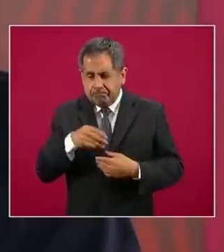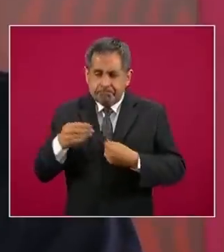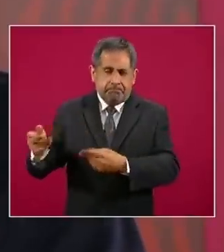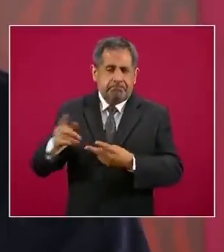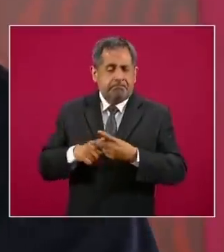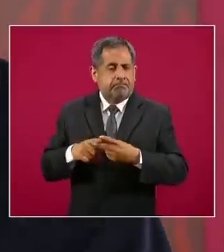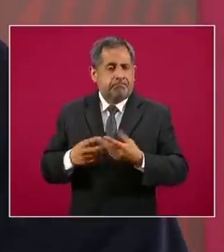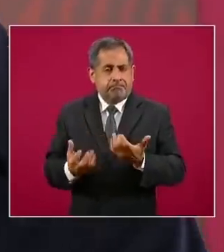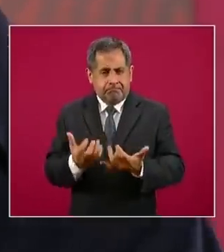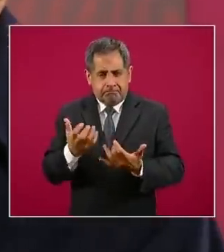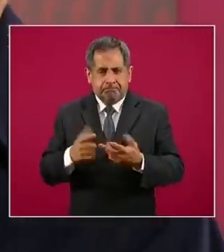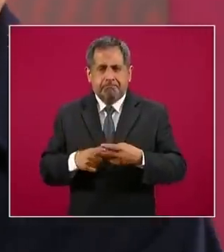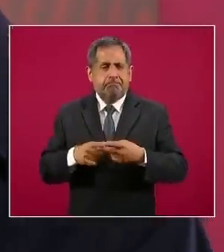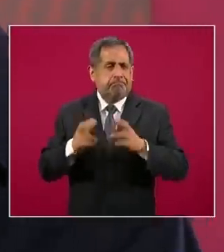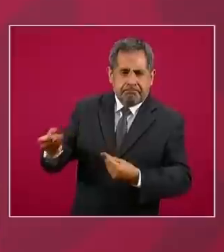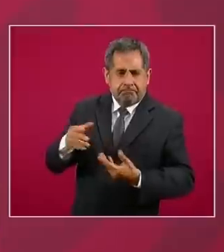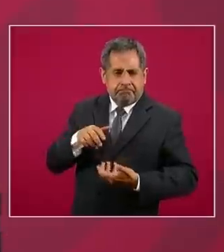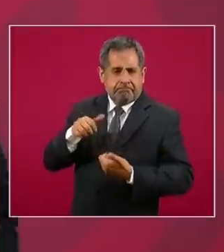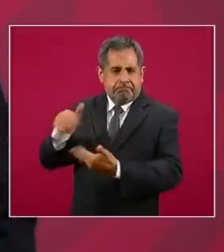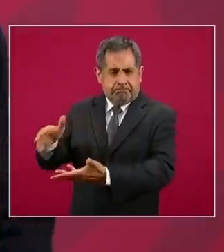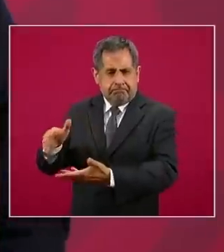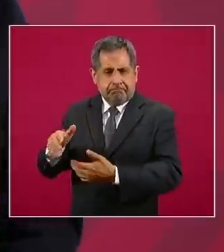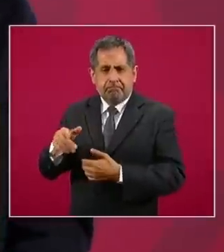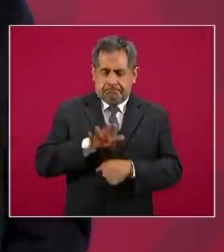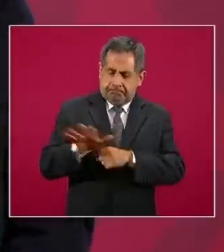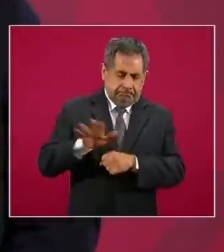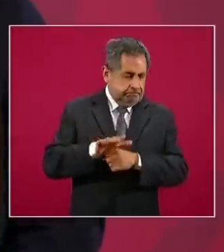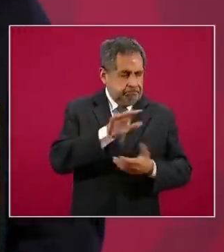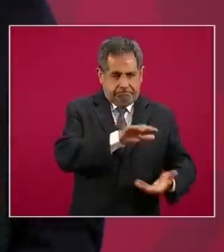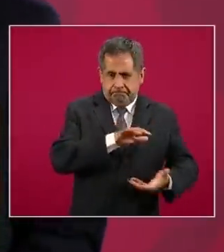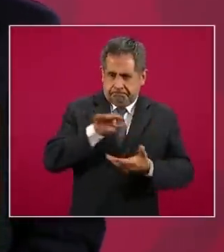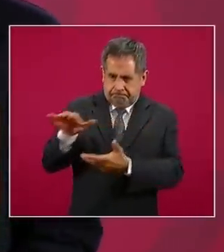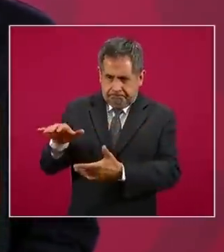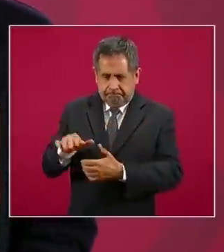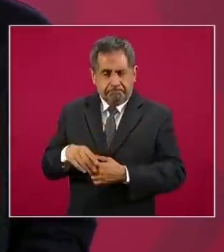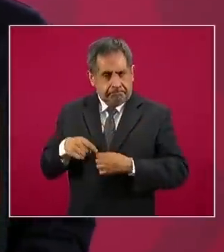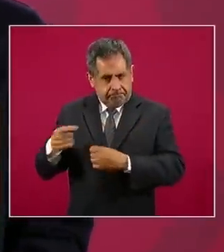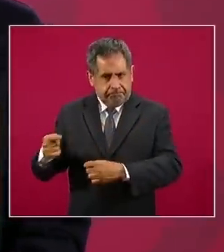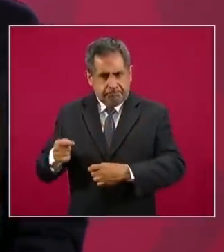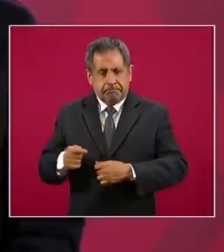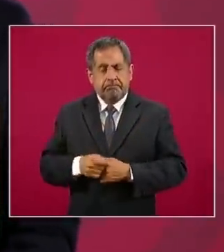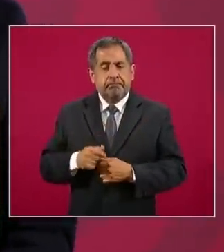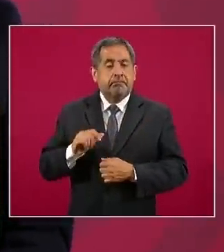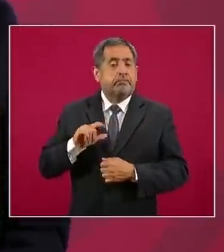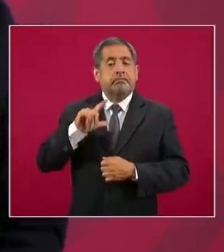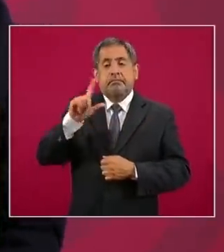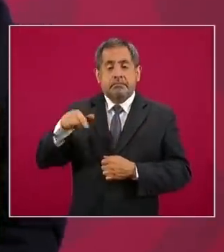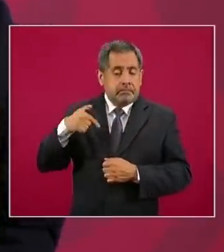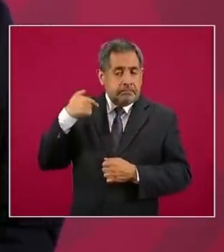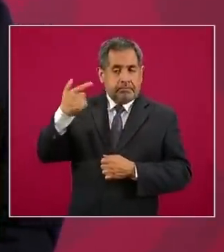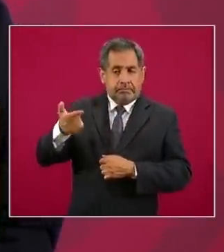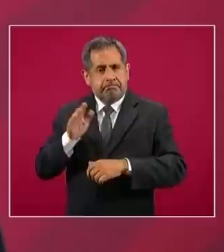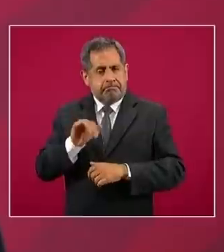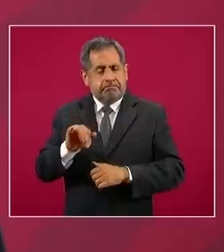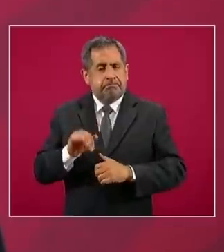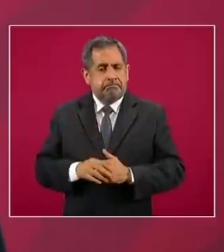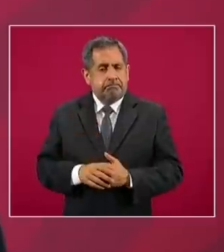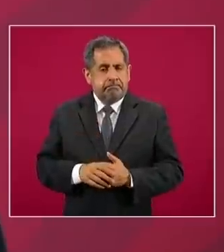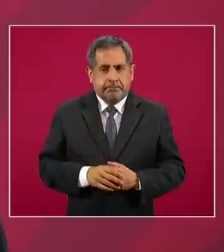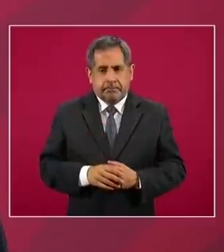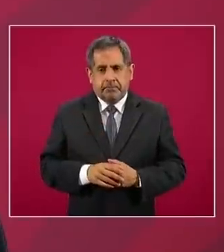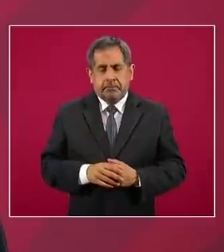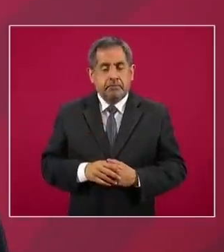camas, estufas, refrigeradores, lo que perdieron. Y luego vienen otros apoyos